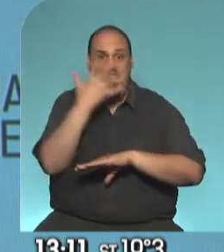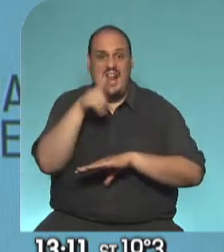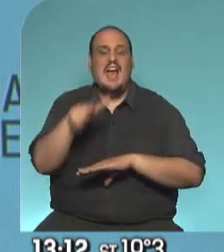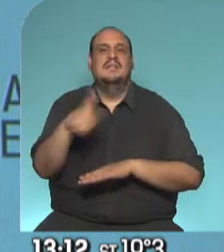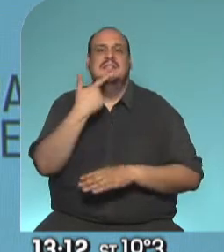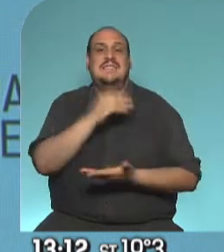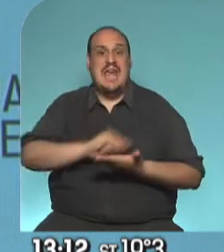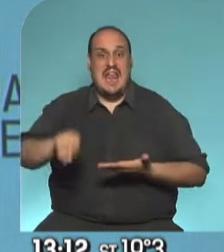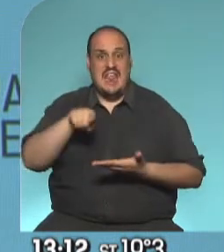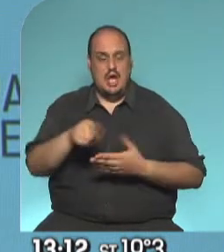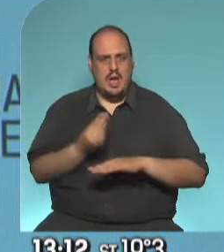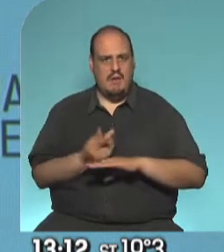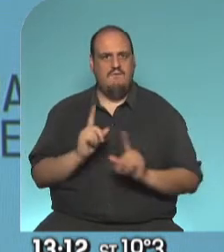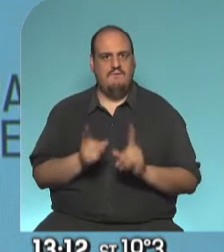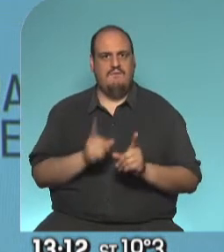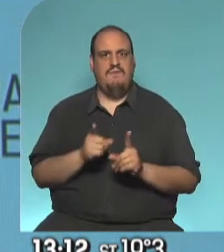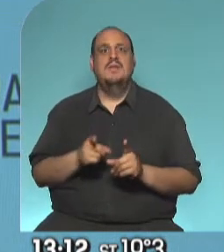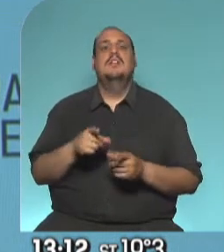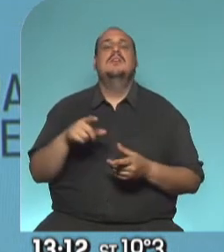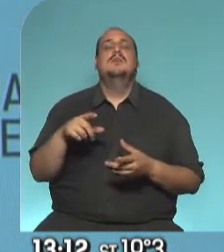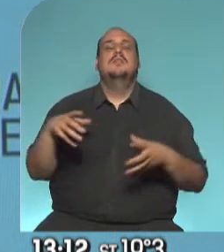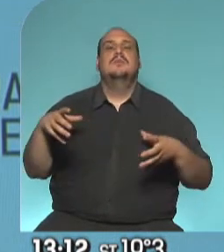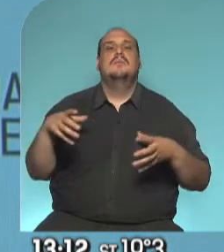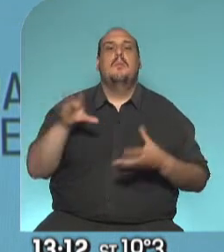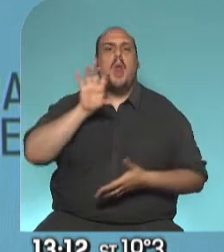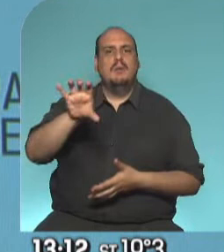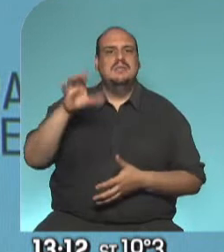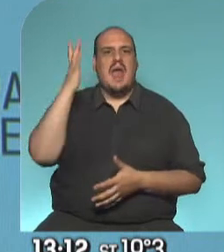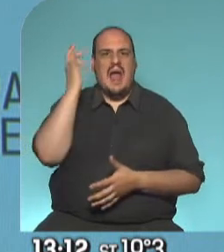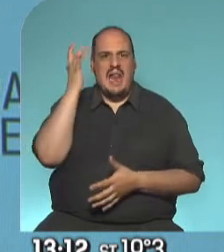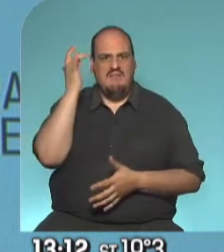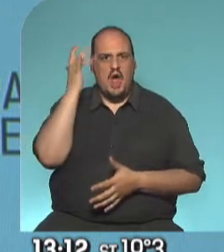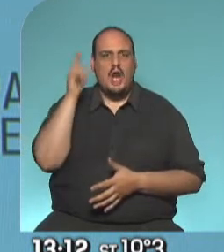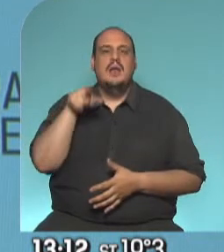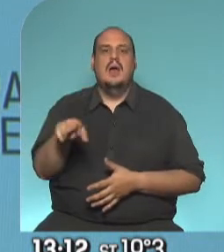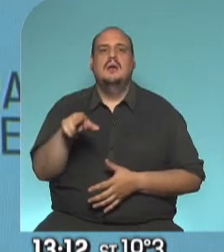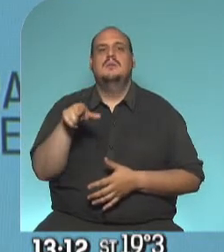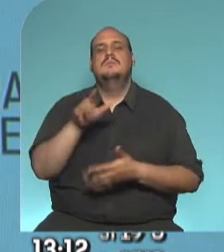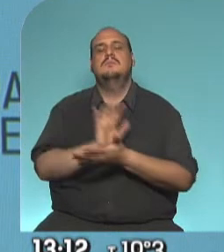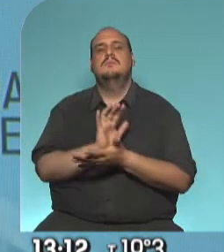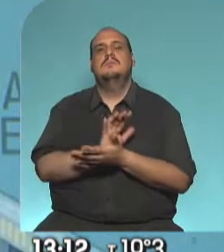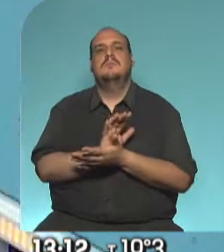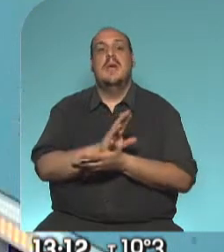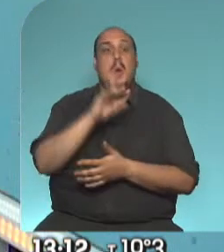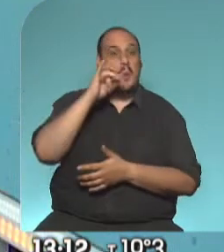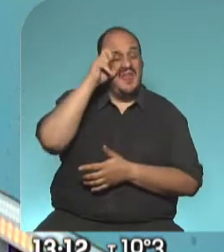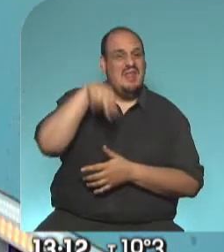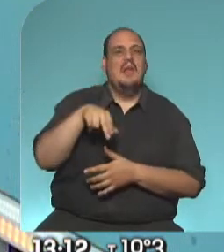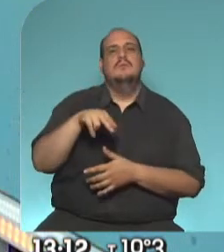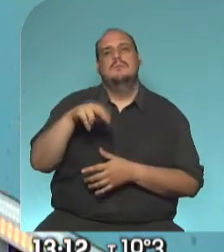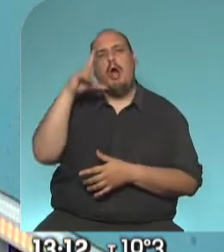actualmente cumple el cargo de senadora por California. Está un poquito más a la izquierda, podríamos decir, que Biden, aunque